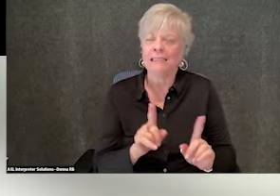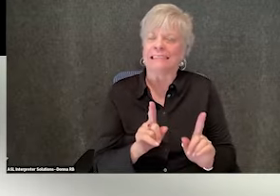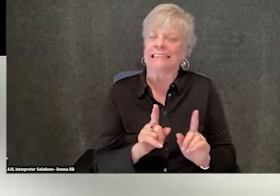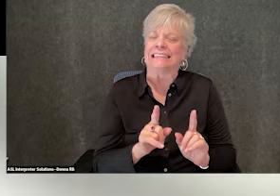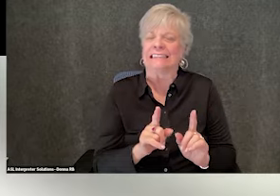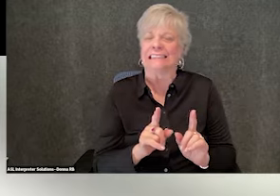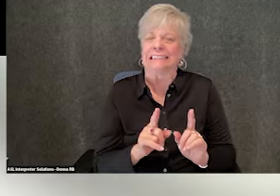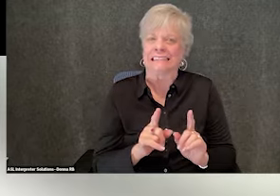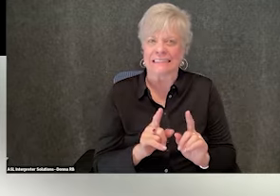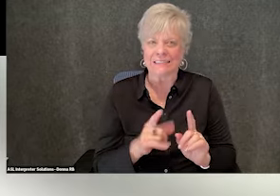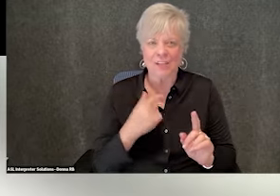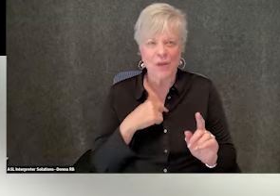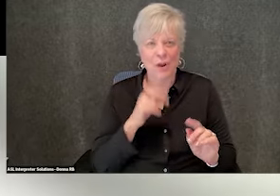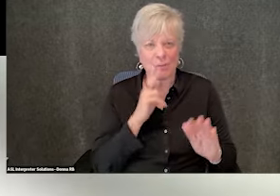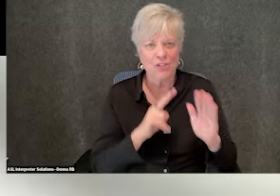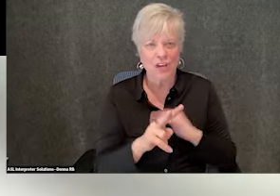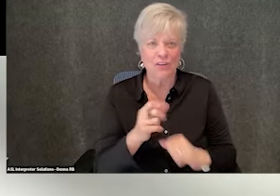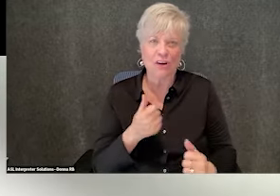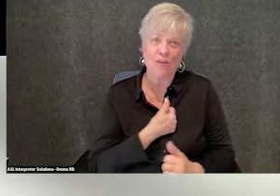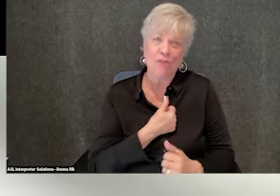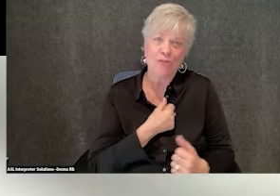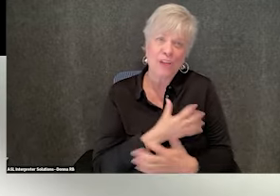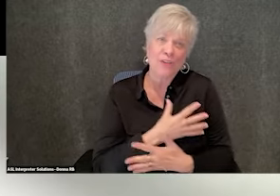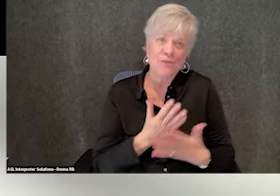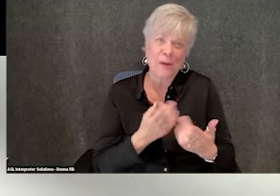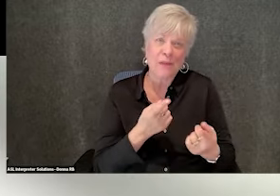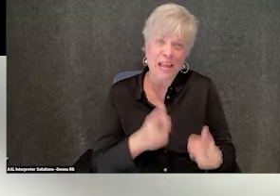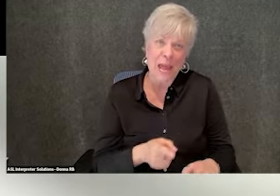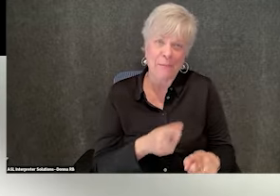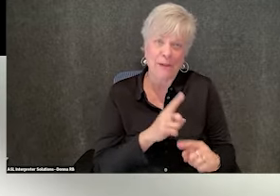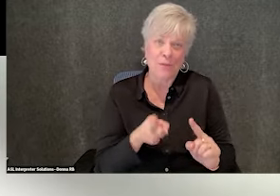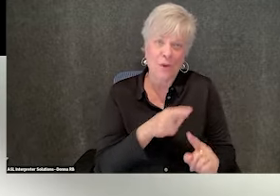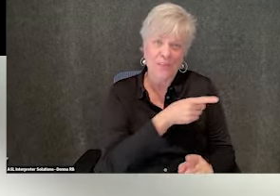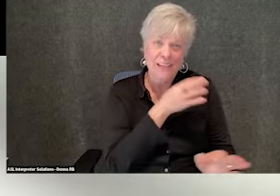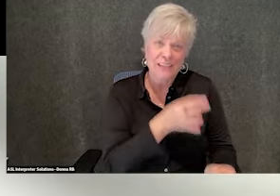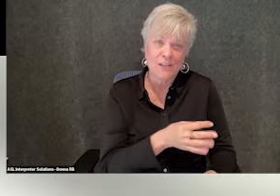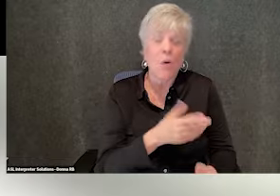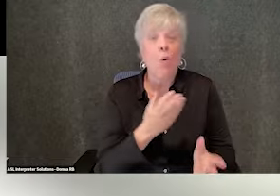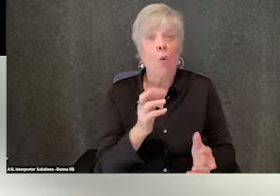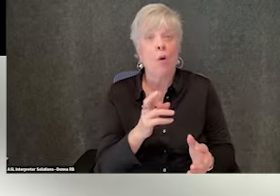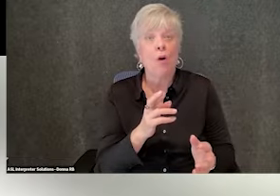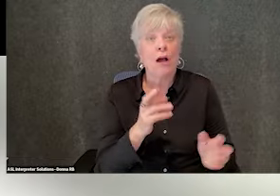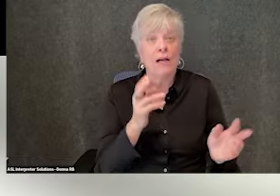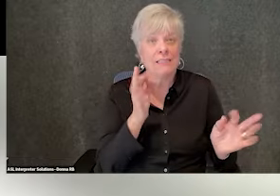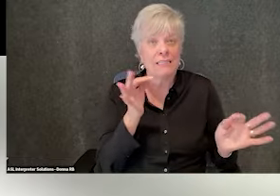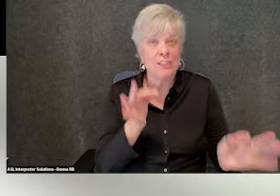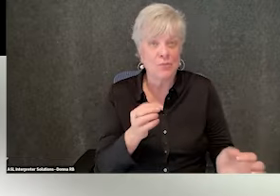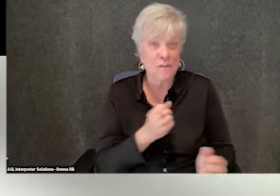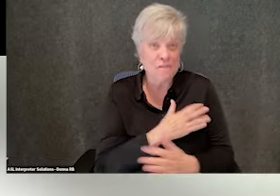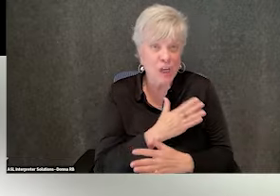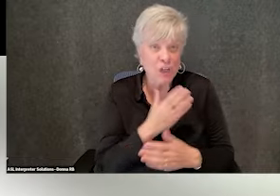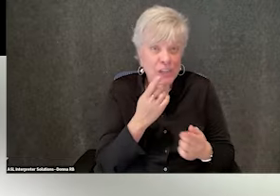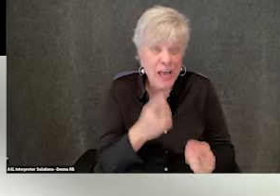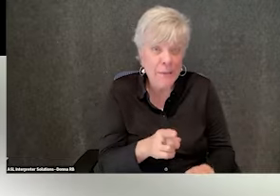justificar que es lo que están haciendo cuando muchas veces nosotros estamos poniendo nuestros propios